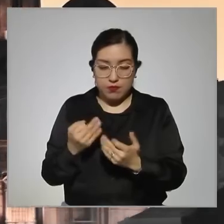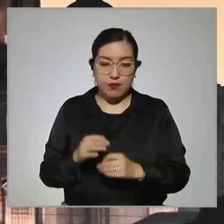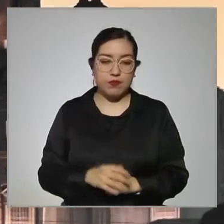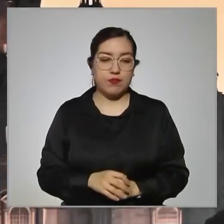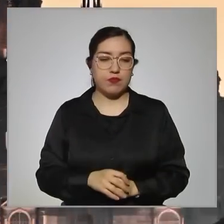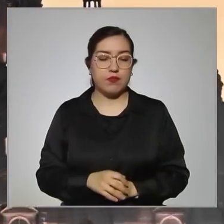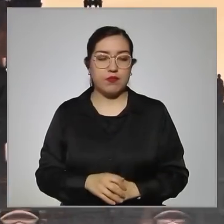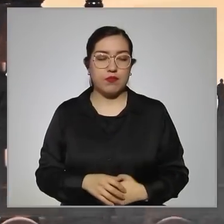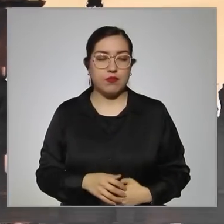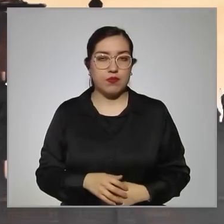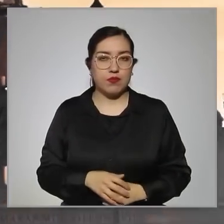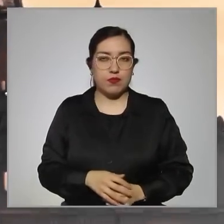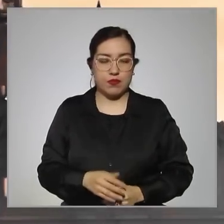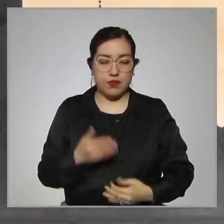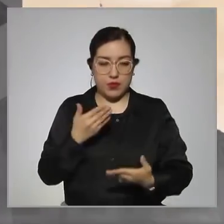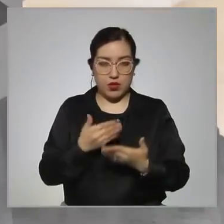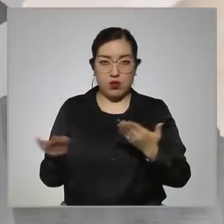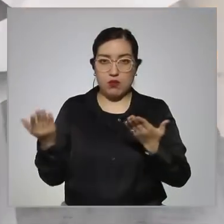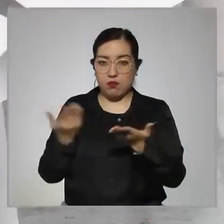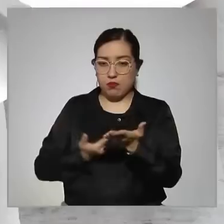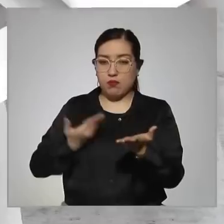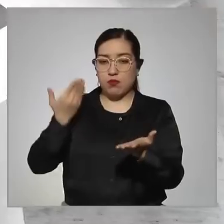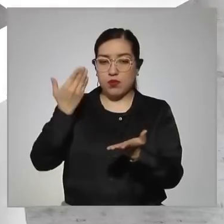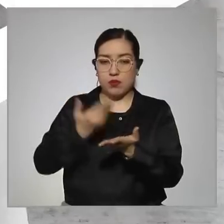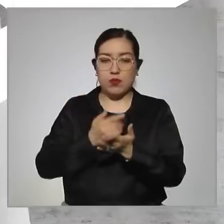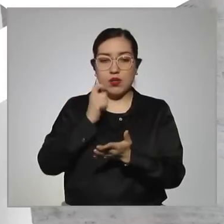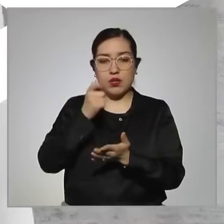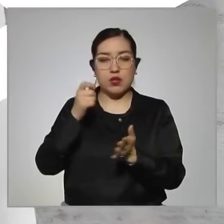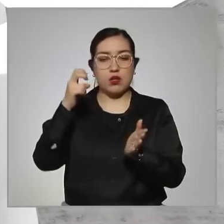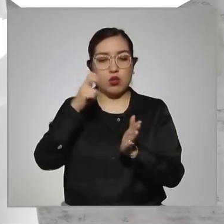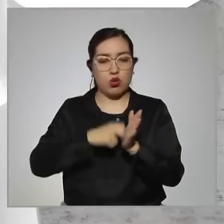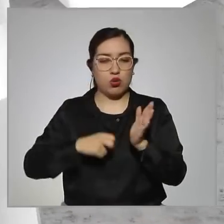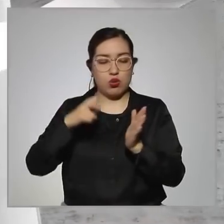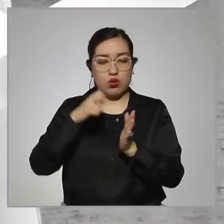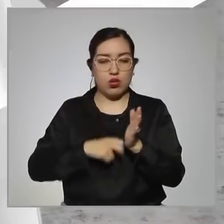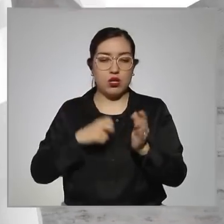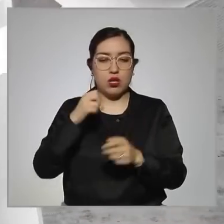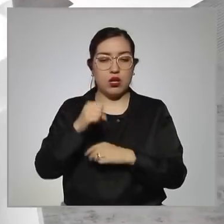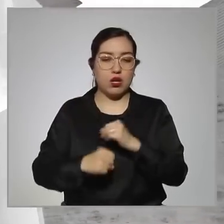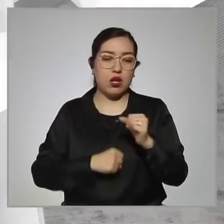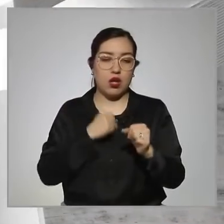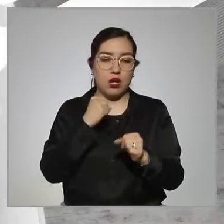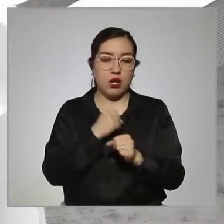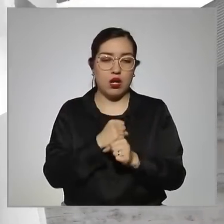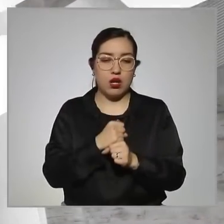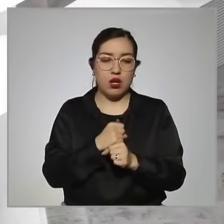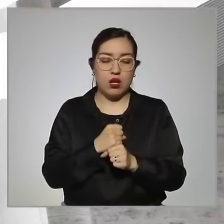digamos, propusieron o dictaminaron la corrección del año